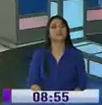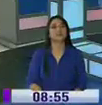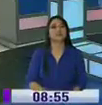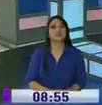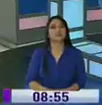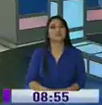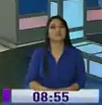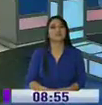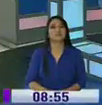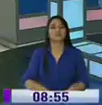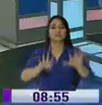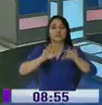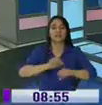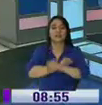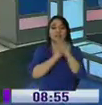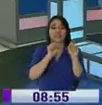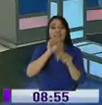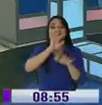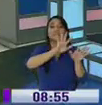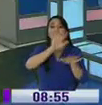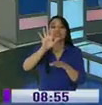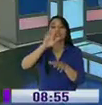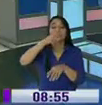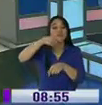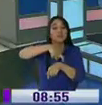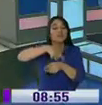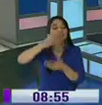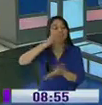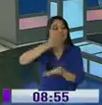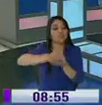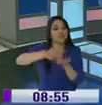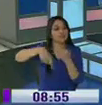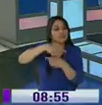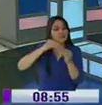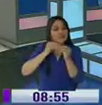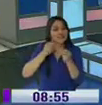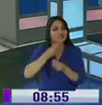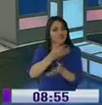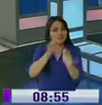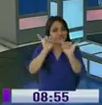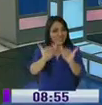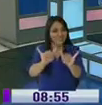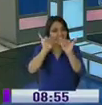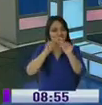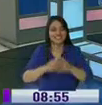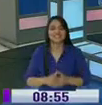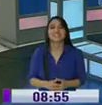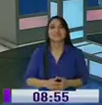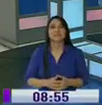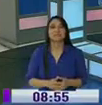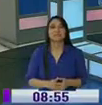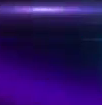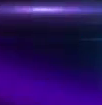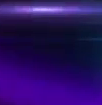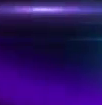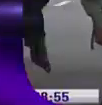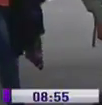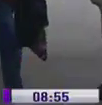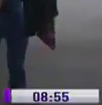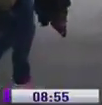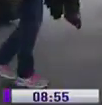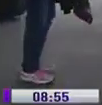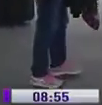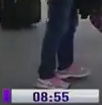mañana con 55 minutos. Es momento de irnos a una pausa comercial, pero quédese con nosotros porque vamos a regresar con muchas más noticias aquí en el primer noticiero